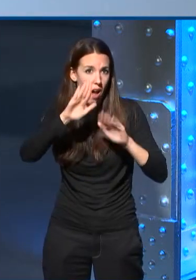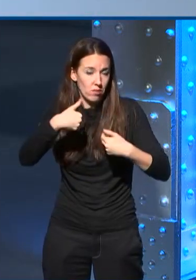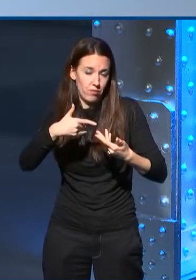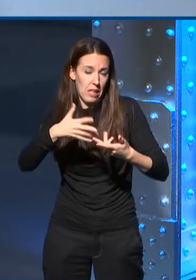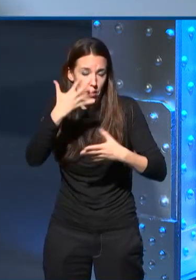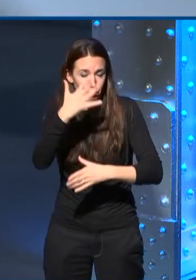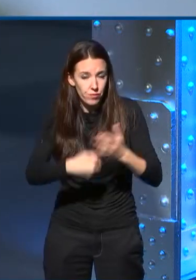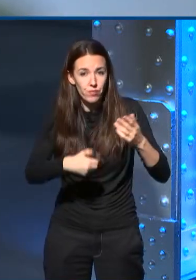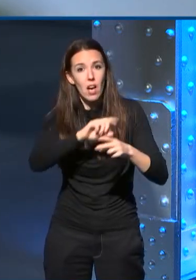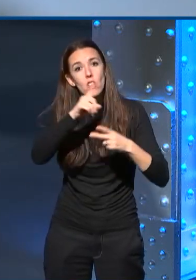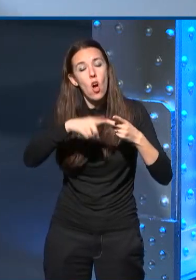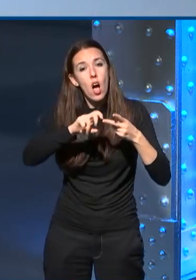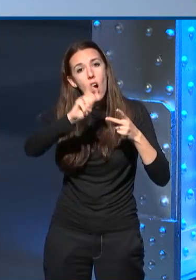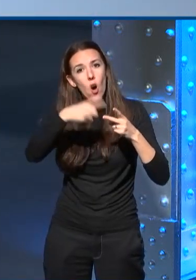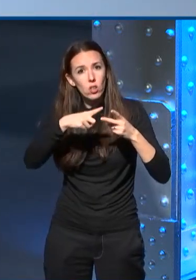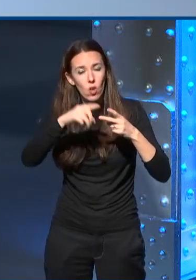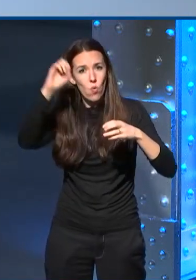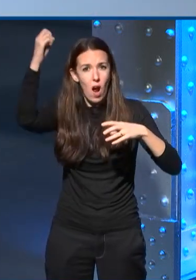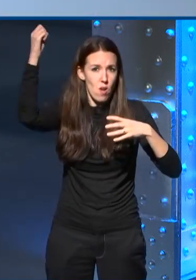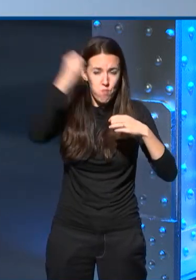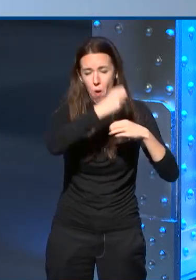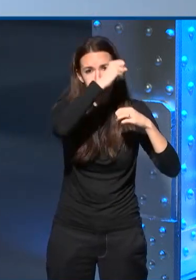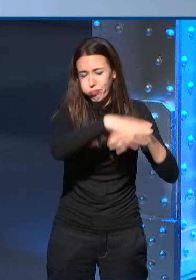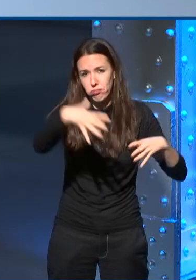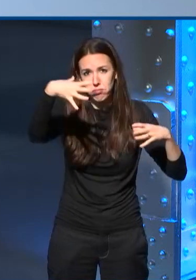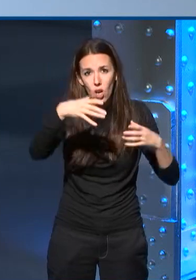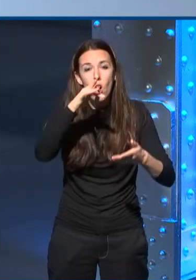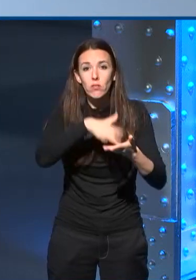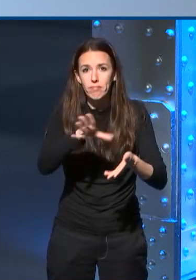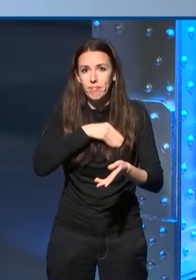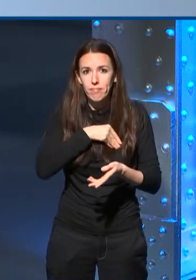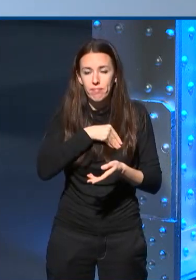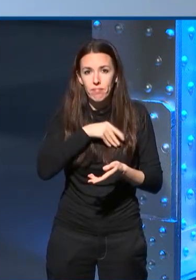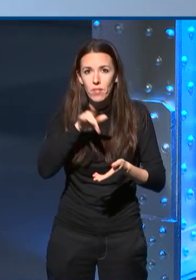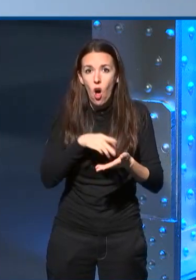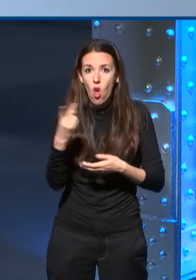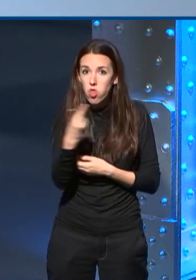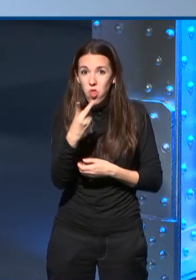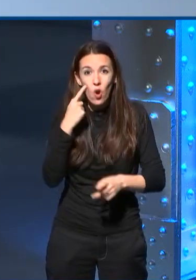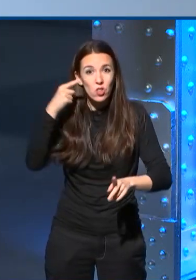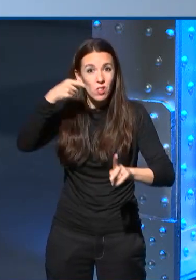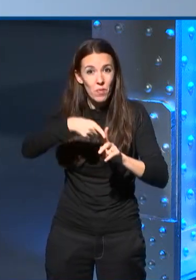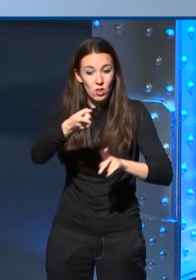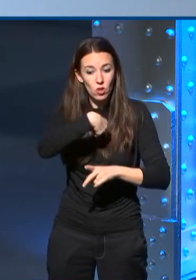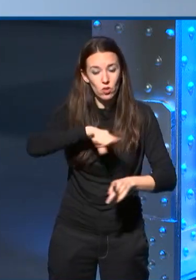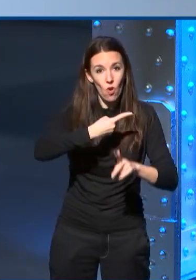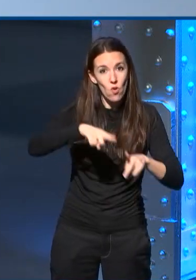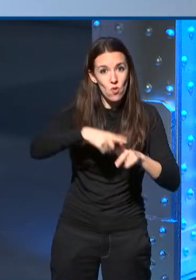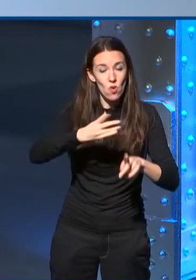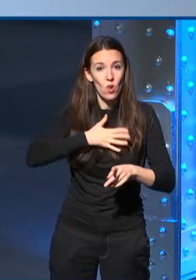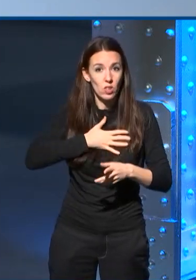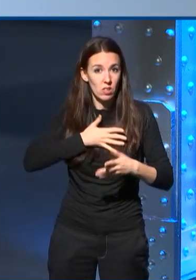y ese Schiaparelli que se pegó el castañazo y dejó un cráter, pues lamentablemente en esas 2 misiones que teníamos nosotros cosas,